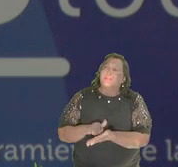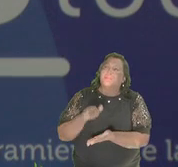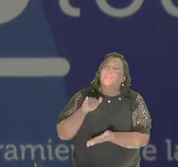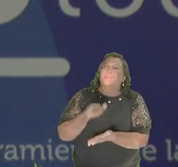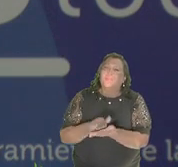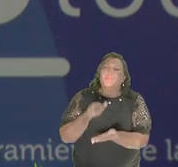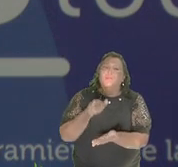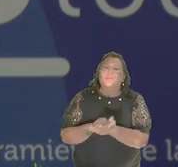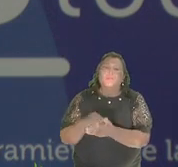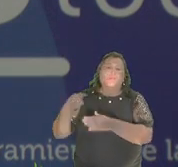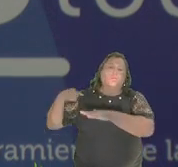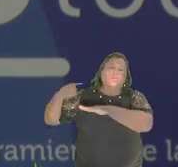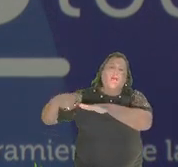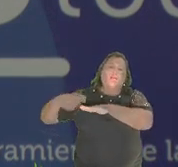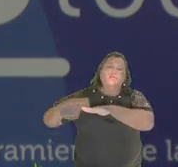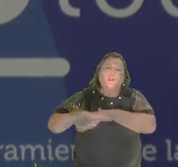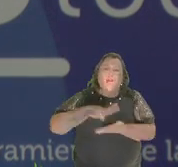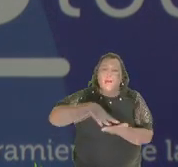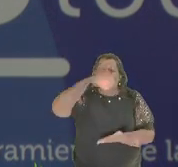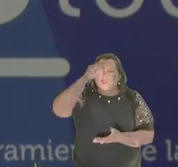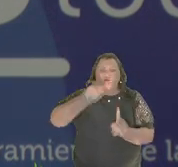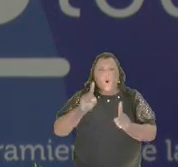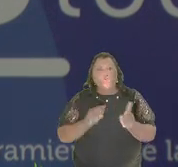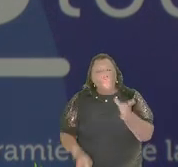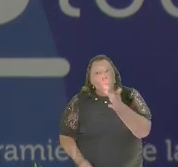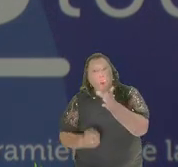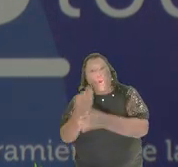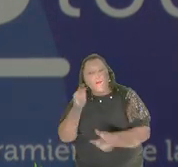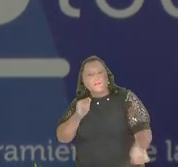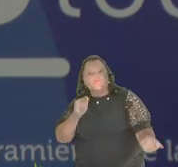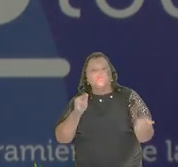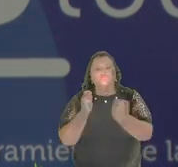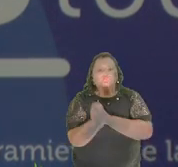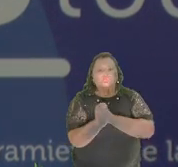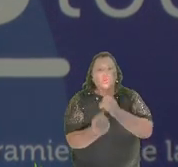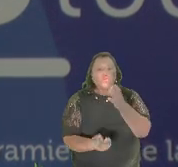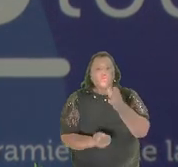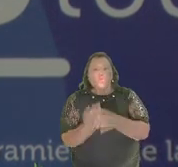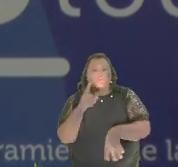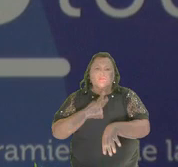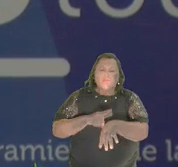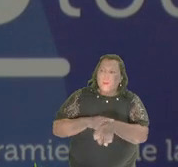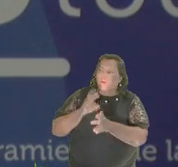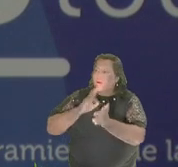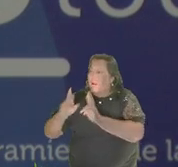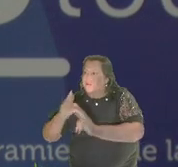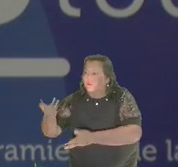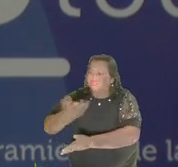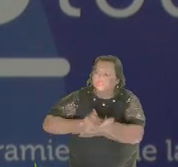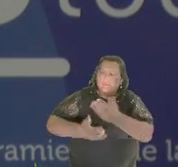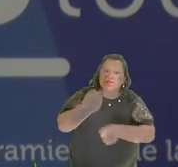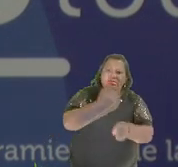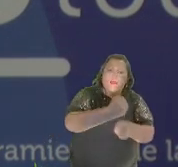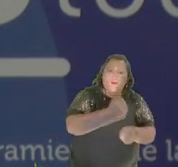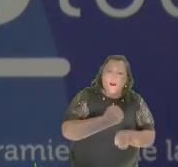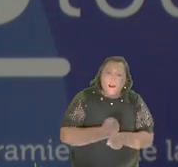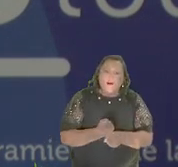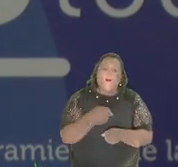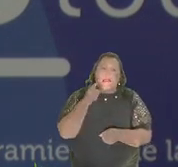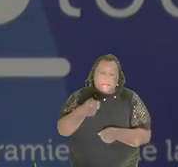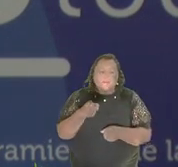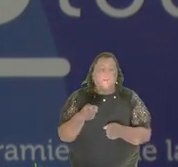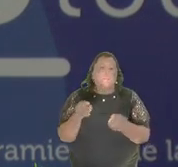escenario tradicional de aprendizaje. Querían nuevos tiempos, nuevas interacciones, momentos, relación con el mercado laboral. Y se venían dando